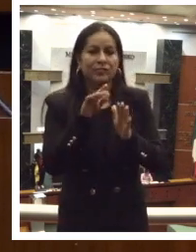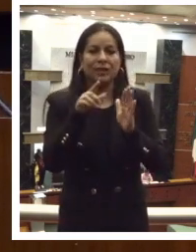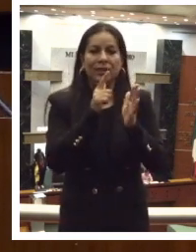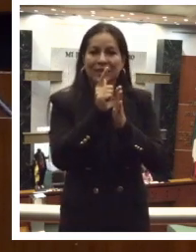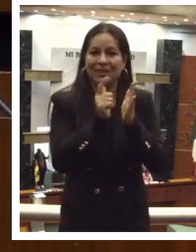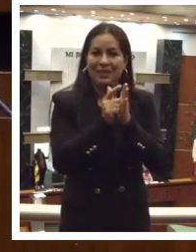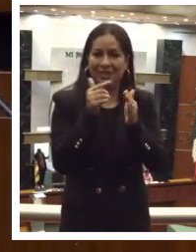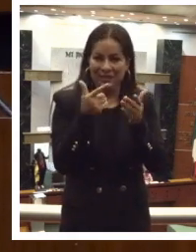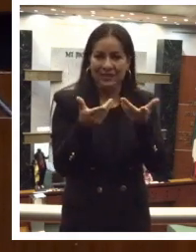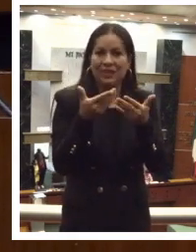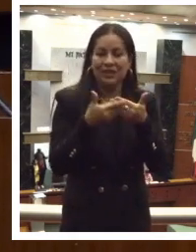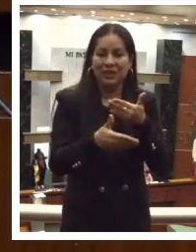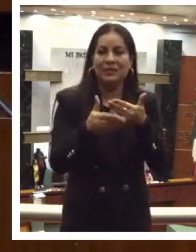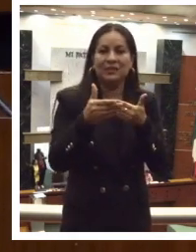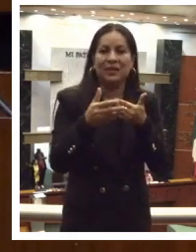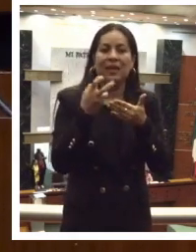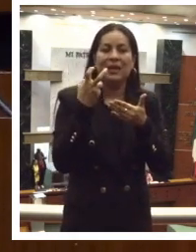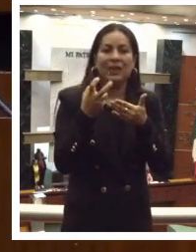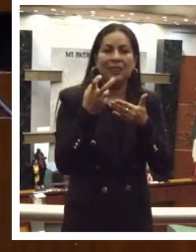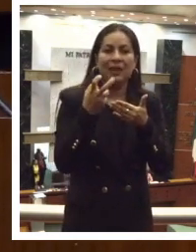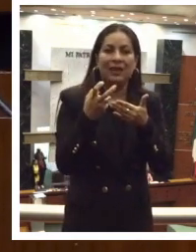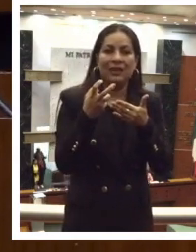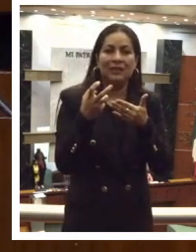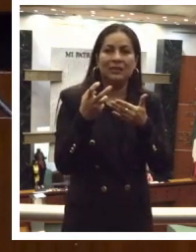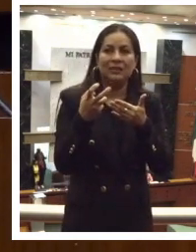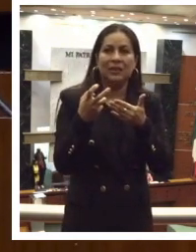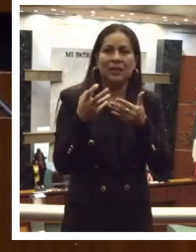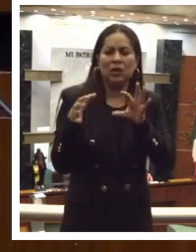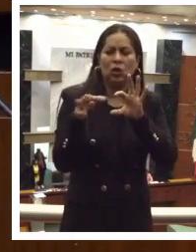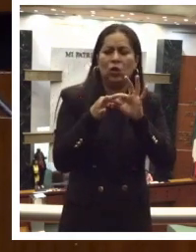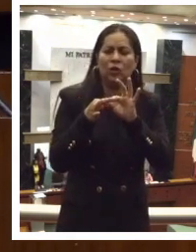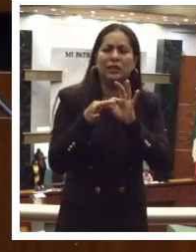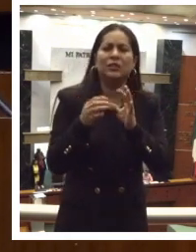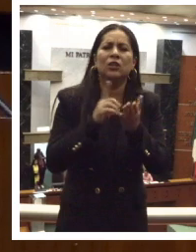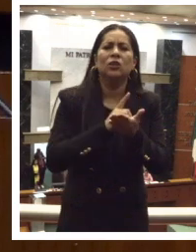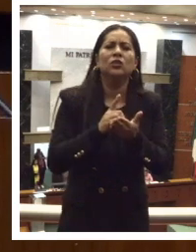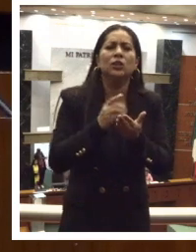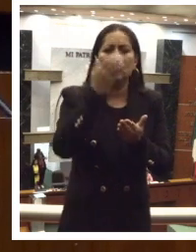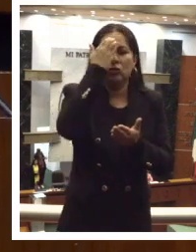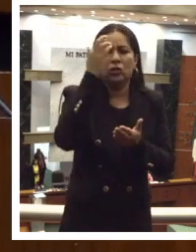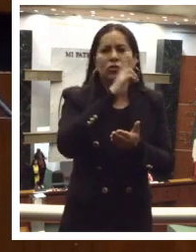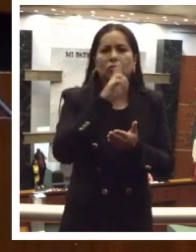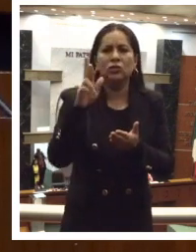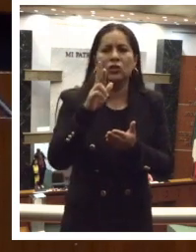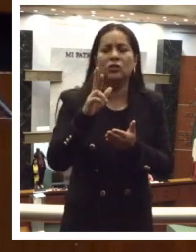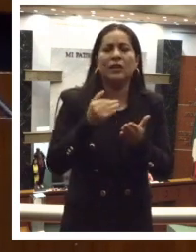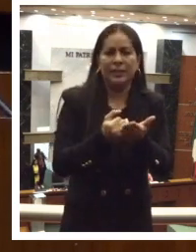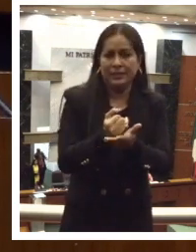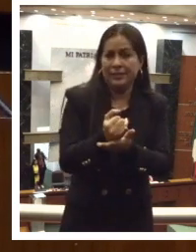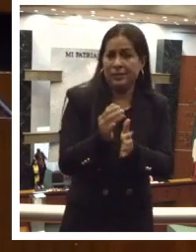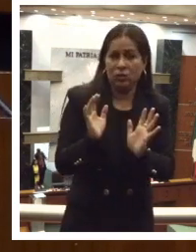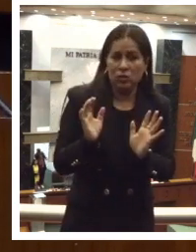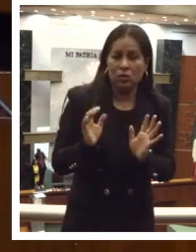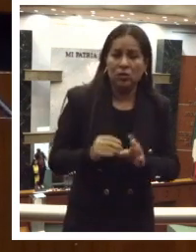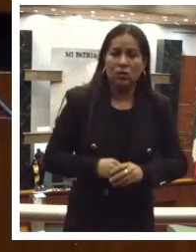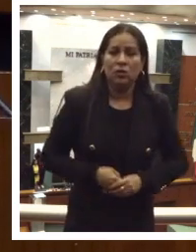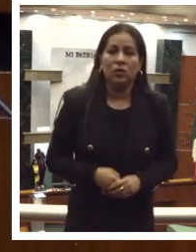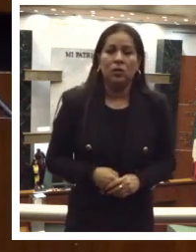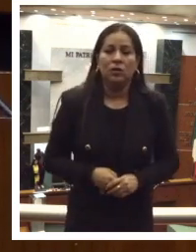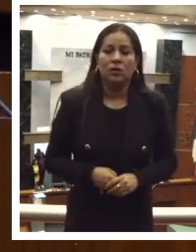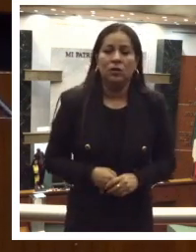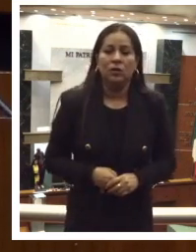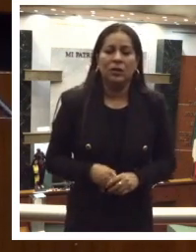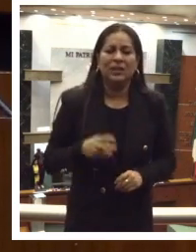legal vigente de manera que éste, en concordancia con los derechos reconocidos en el decreto,